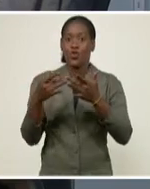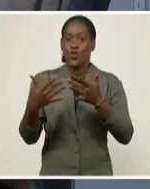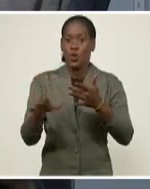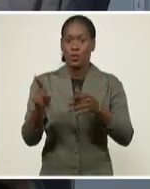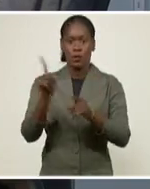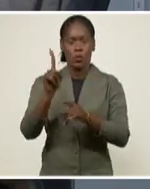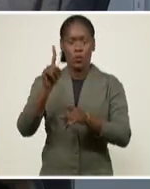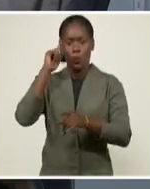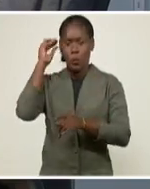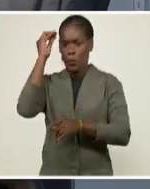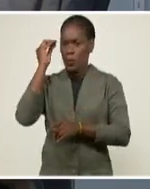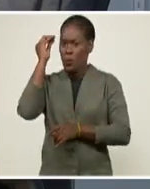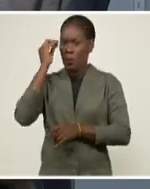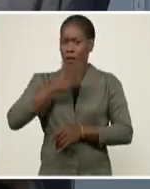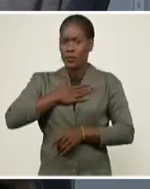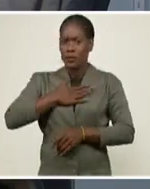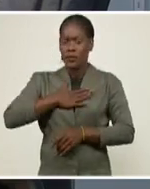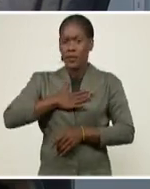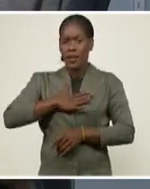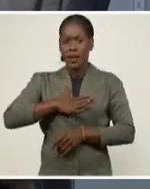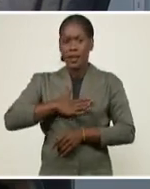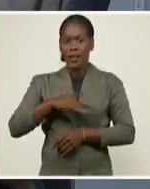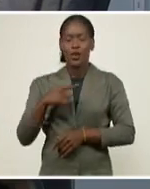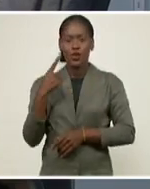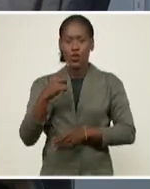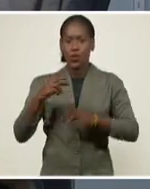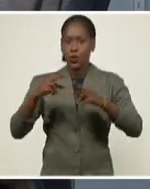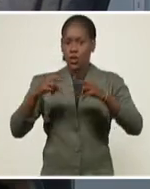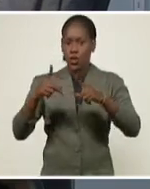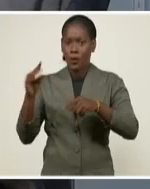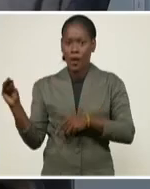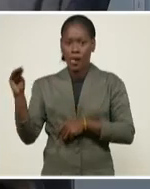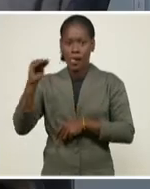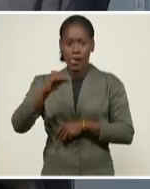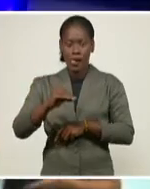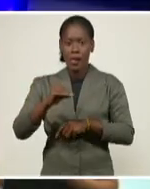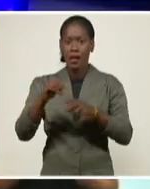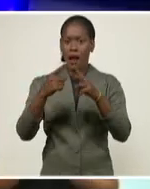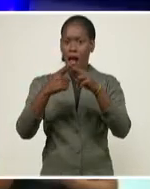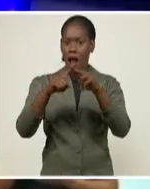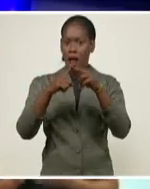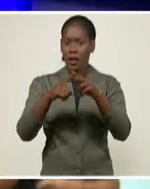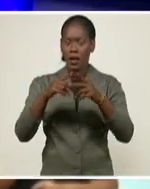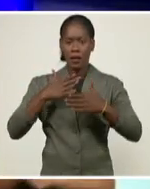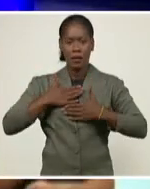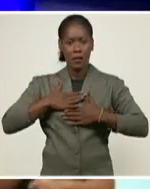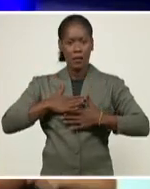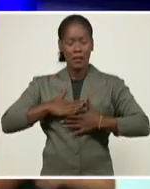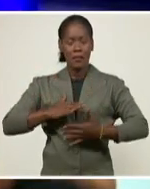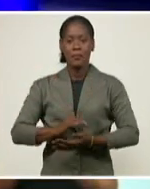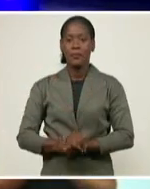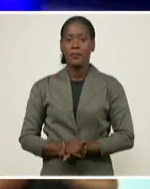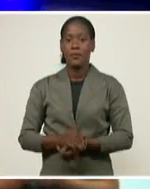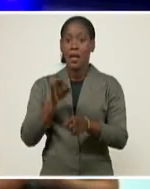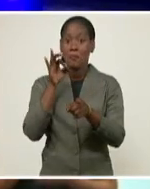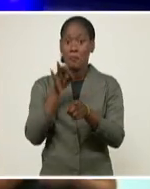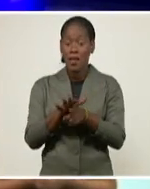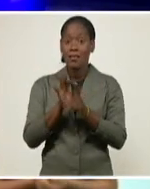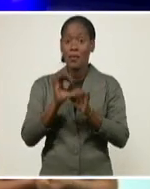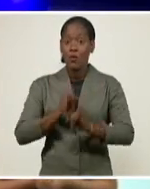profe, no se preocupe, nosotros la vamos a traer a cámara nuevamente y usted rectifica el error. Ellos, desde este estudio de